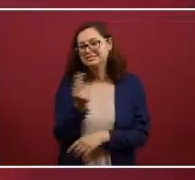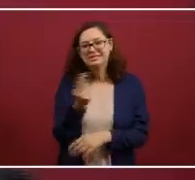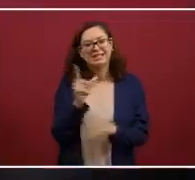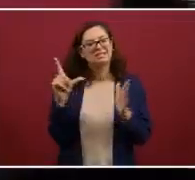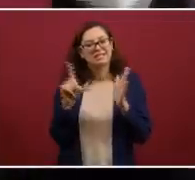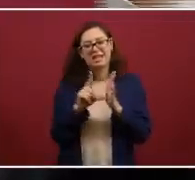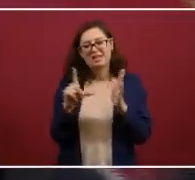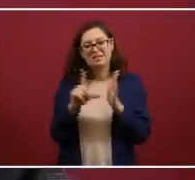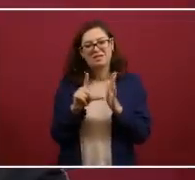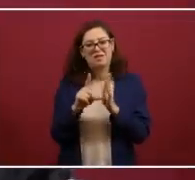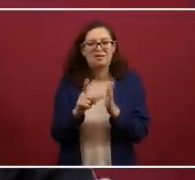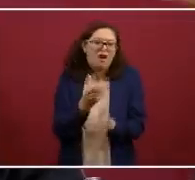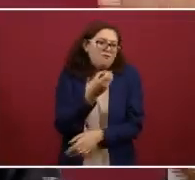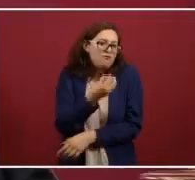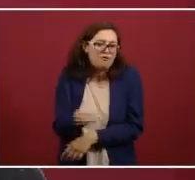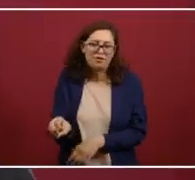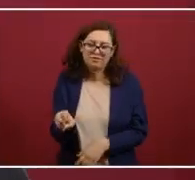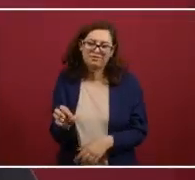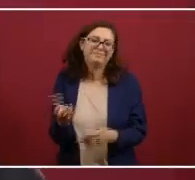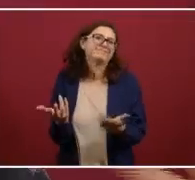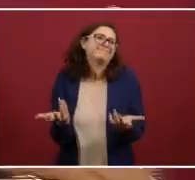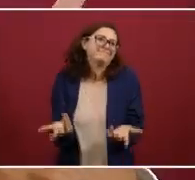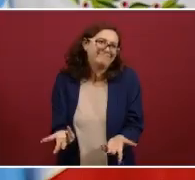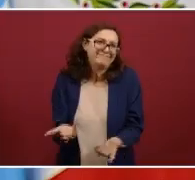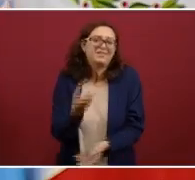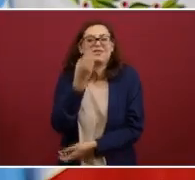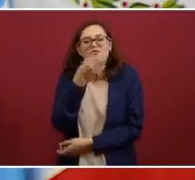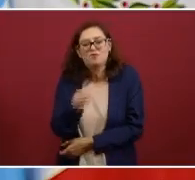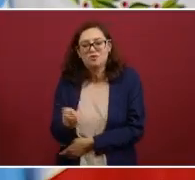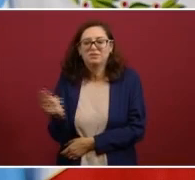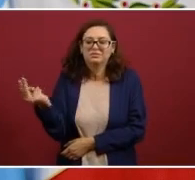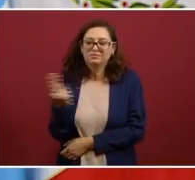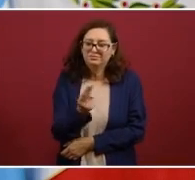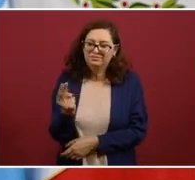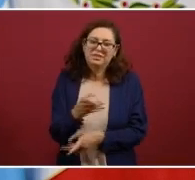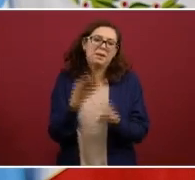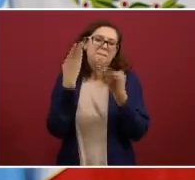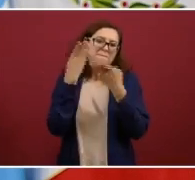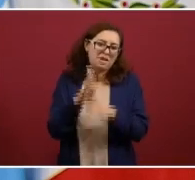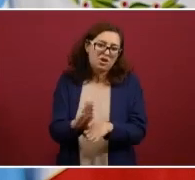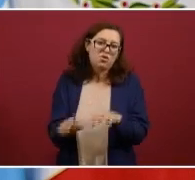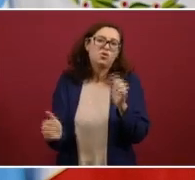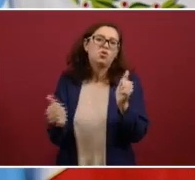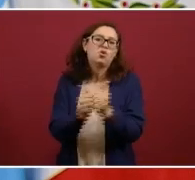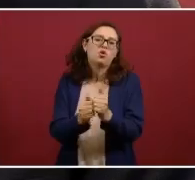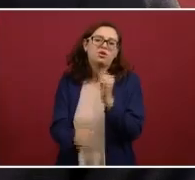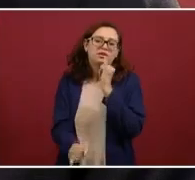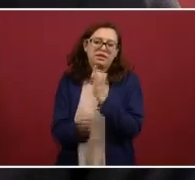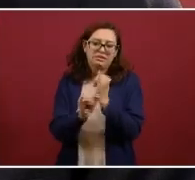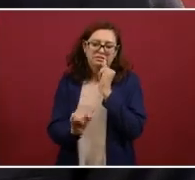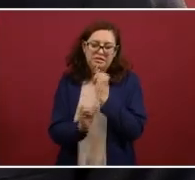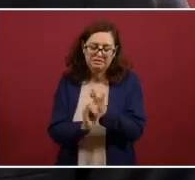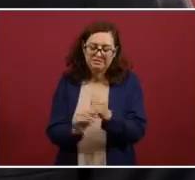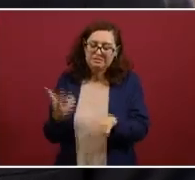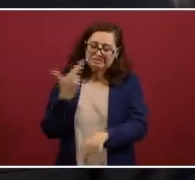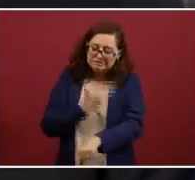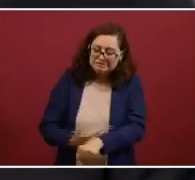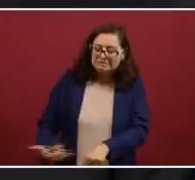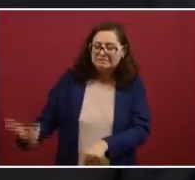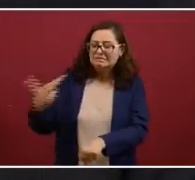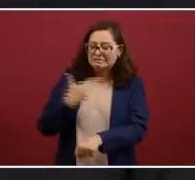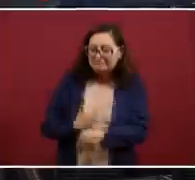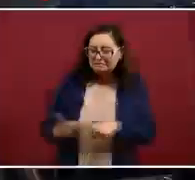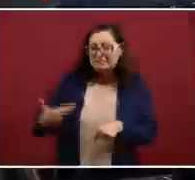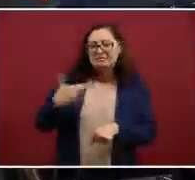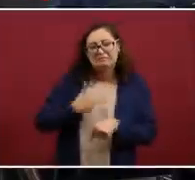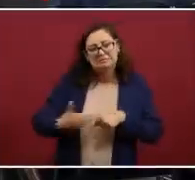y se requiere que haya las sucursales y la comunicación de Internet. En eso estamos. Van a